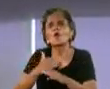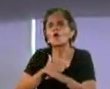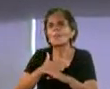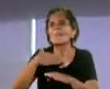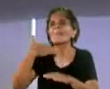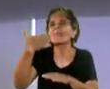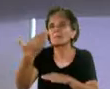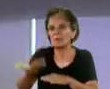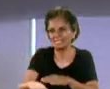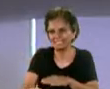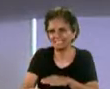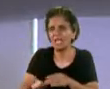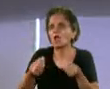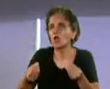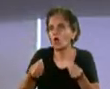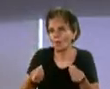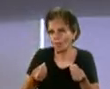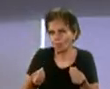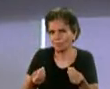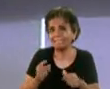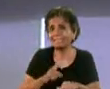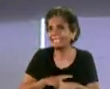cuánto tiempo demanda?